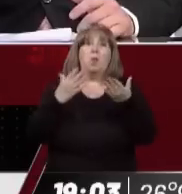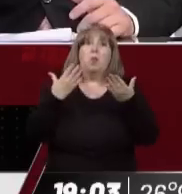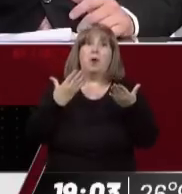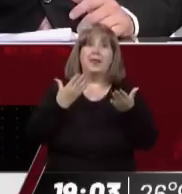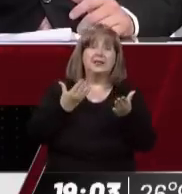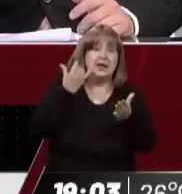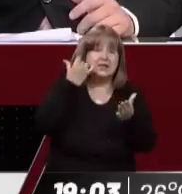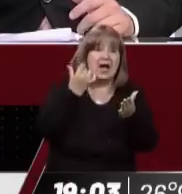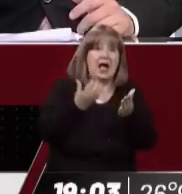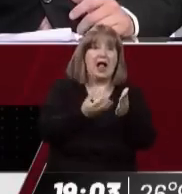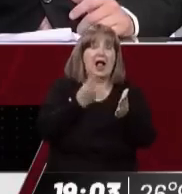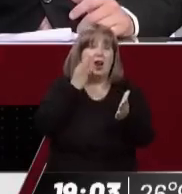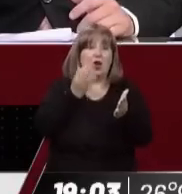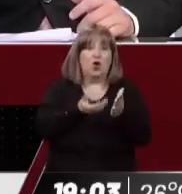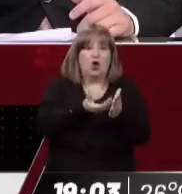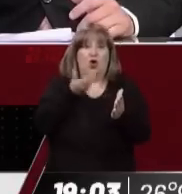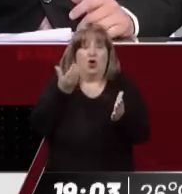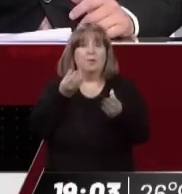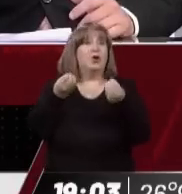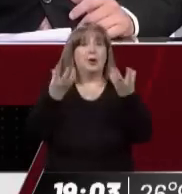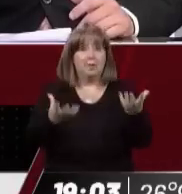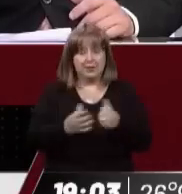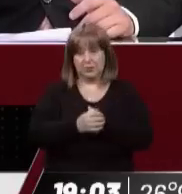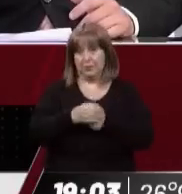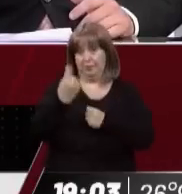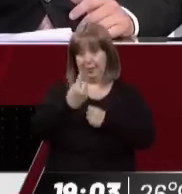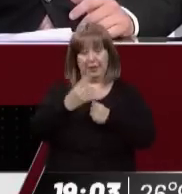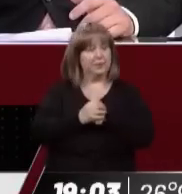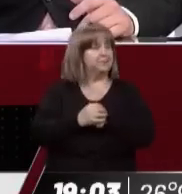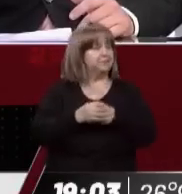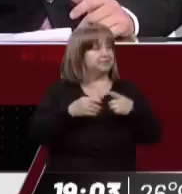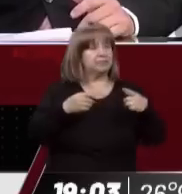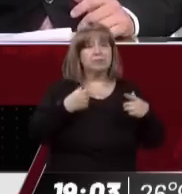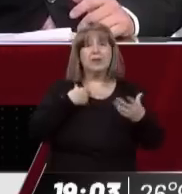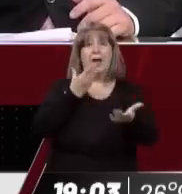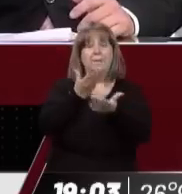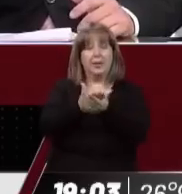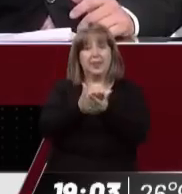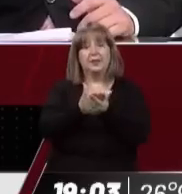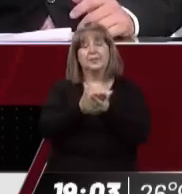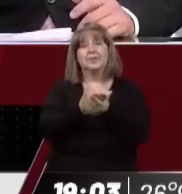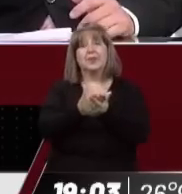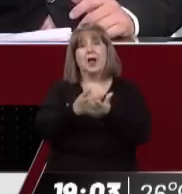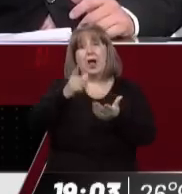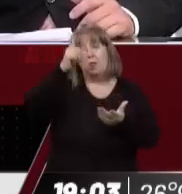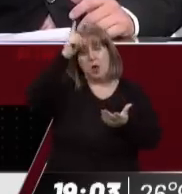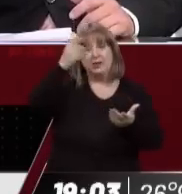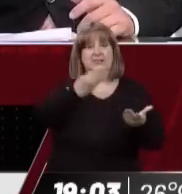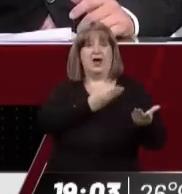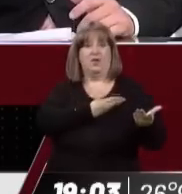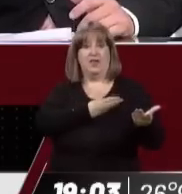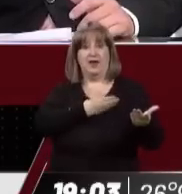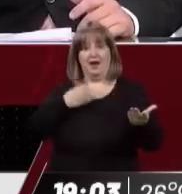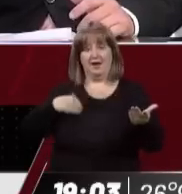algo de la información que fue lo que pasó bueno en primer instancia se le solicitó a la policía federal